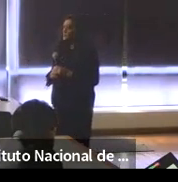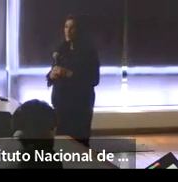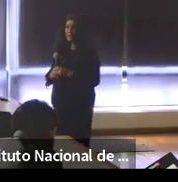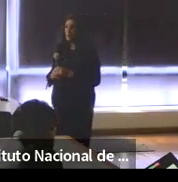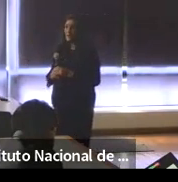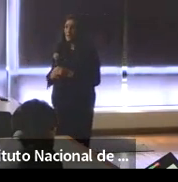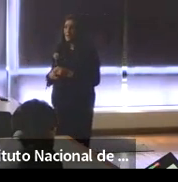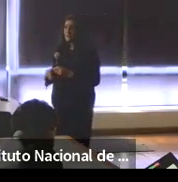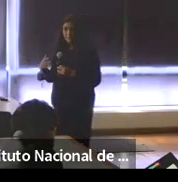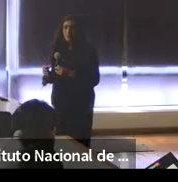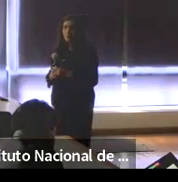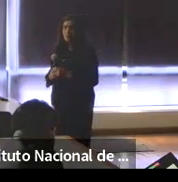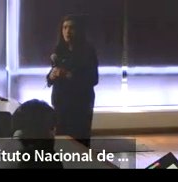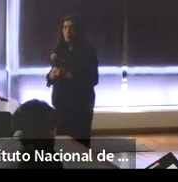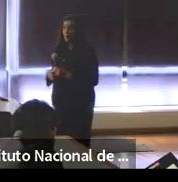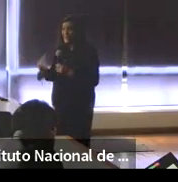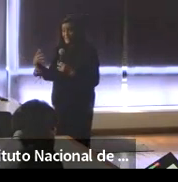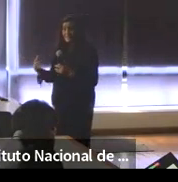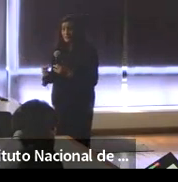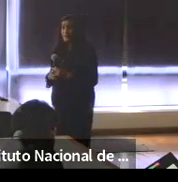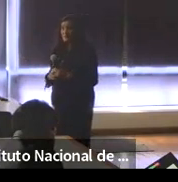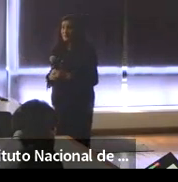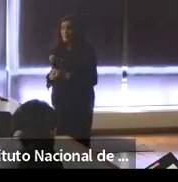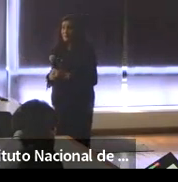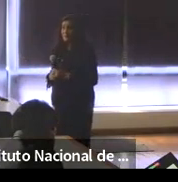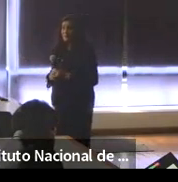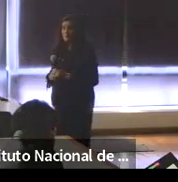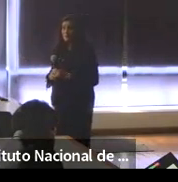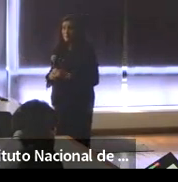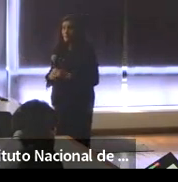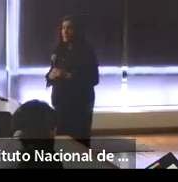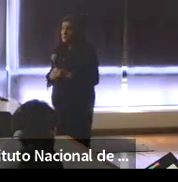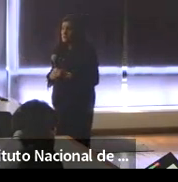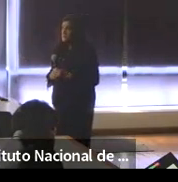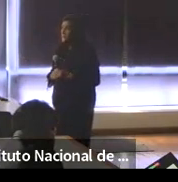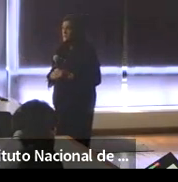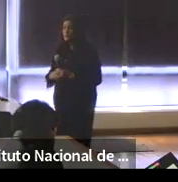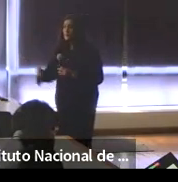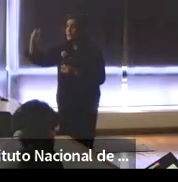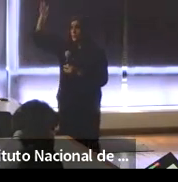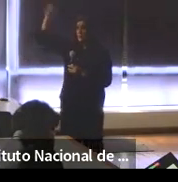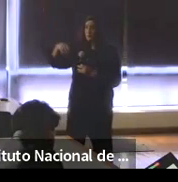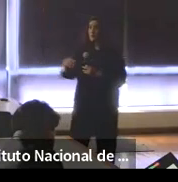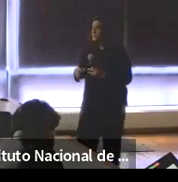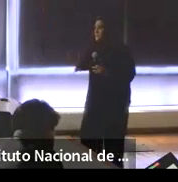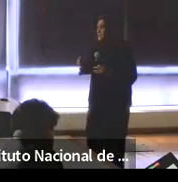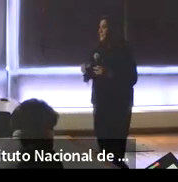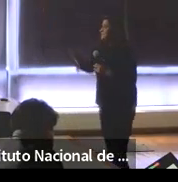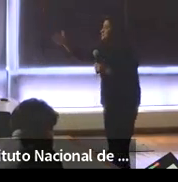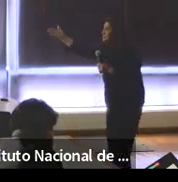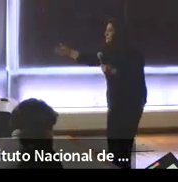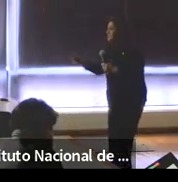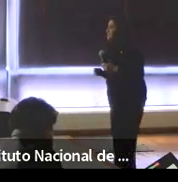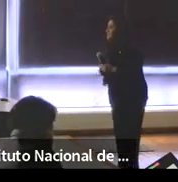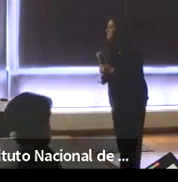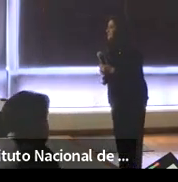no ayuda en lo más mínimo organizacionalmente hablando entonces bueno si es tu amigo el alto directivo Está